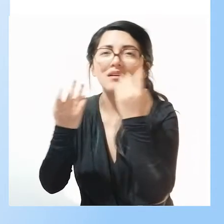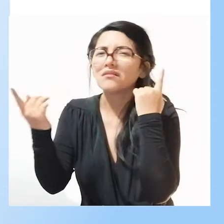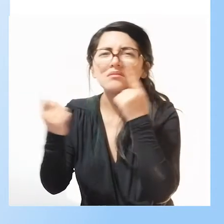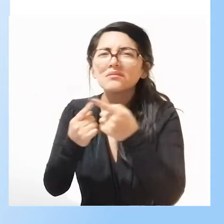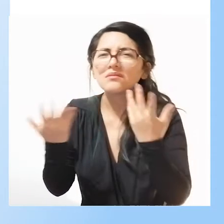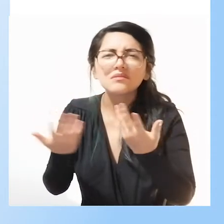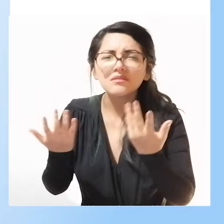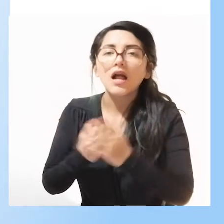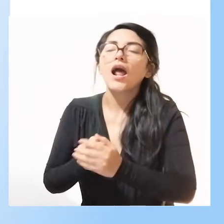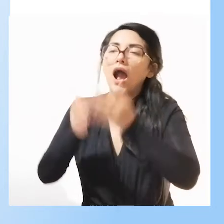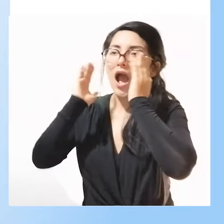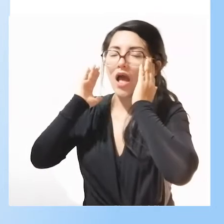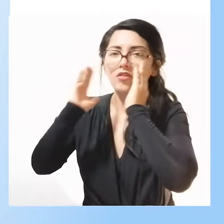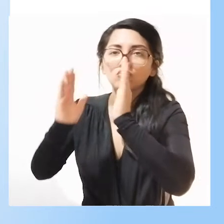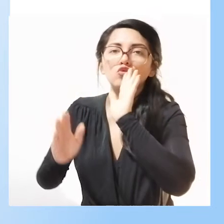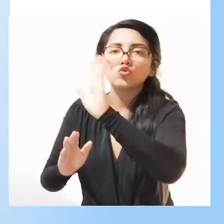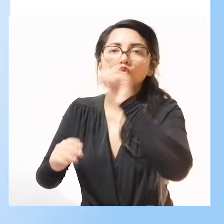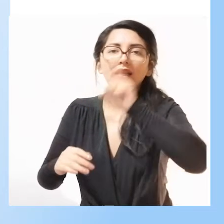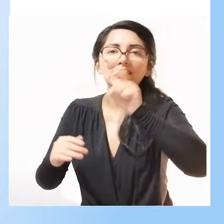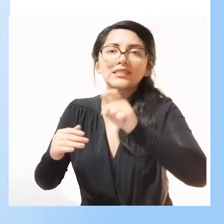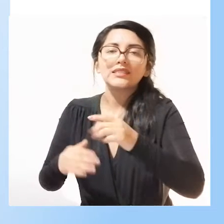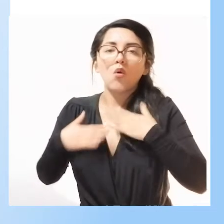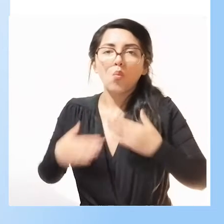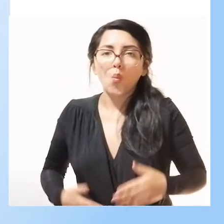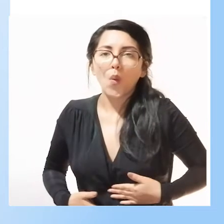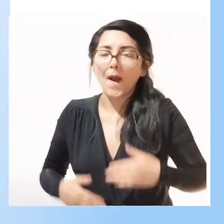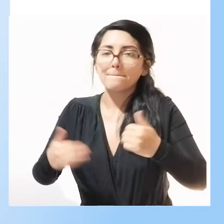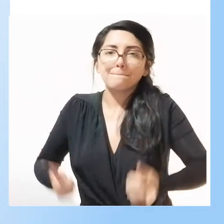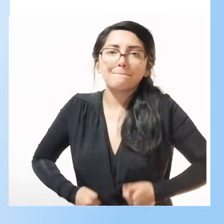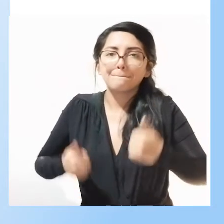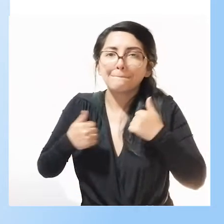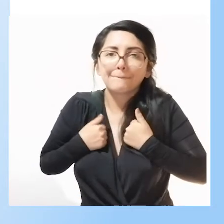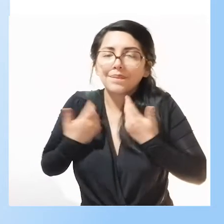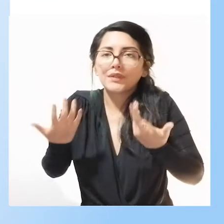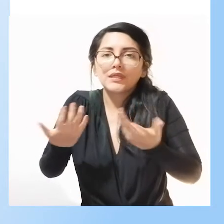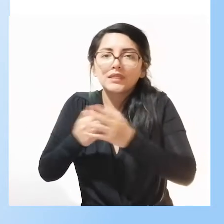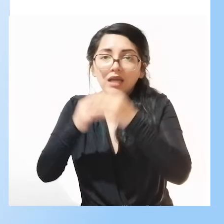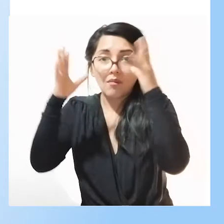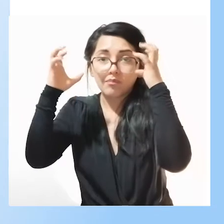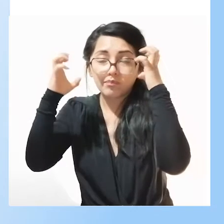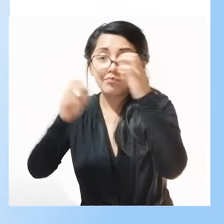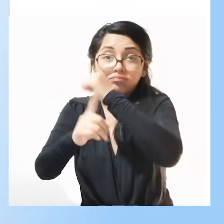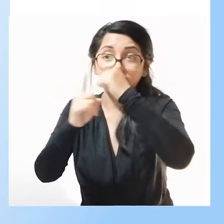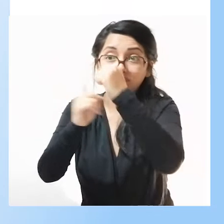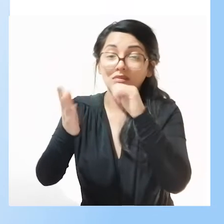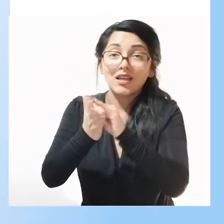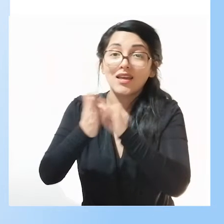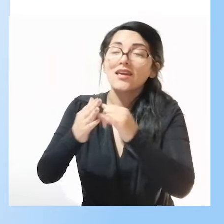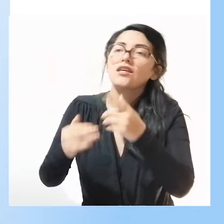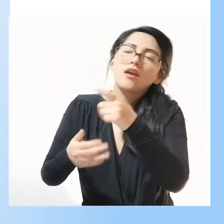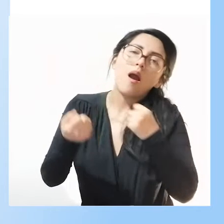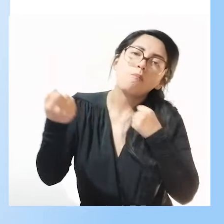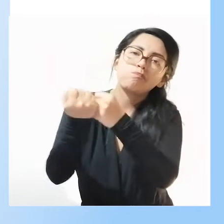dar respuesta a las necesidades biopsicosociales, desarrollar sus potencialidades y mejorar la calidad de vida. Estos elementos